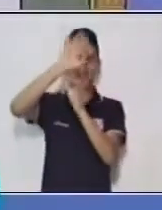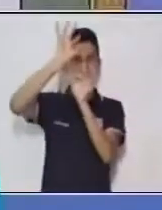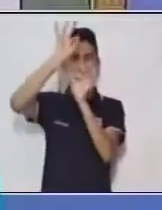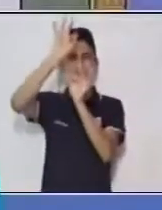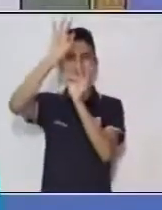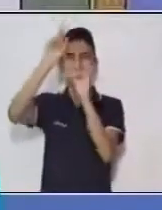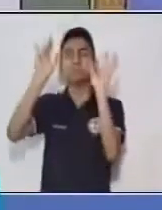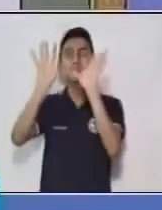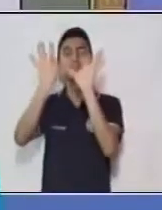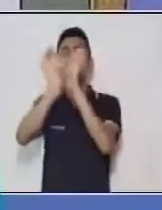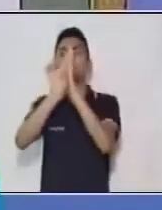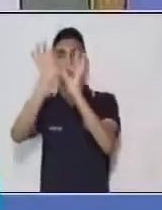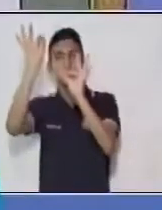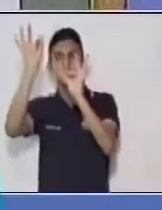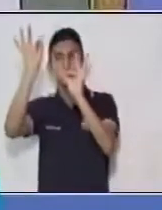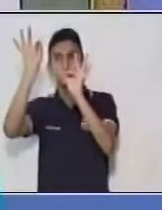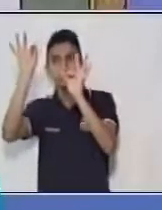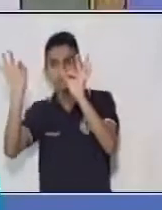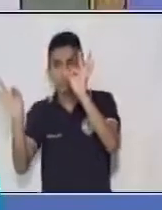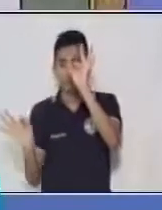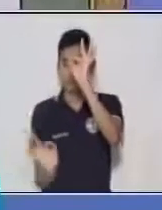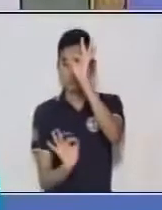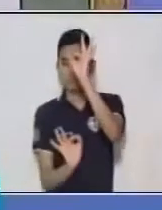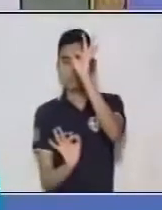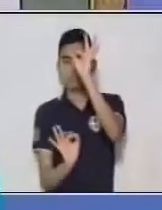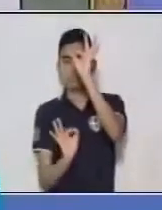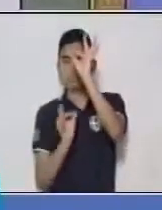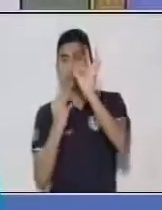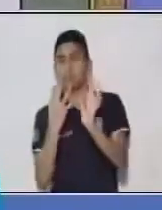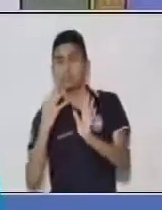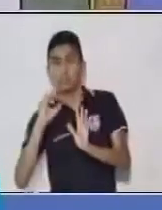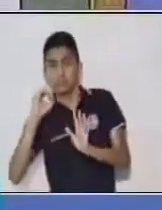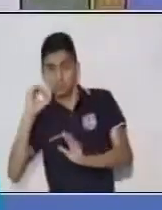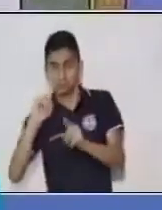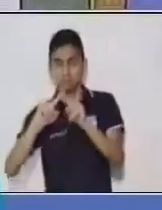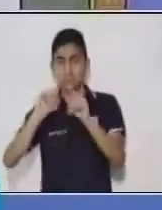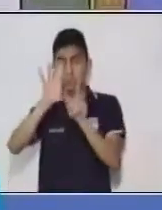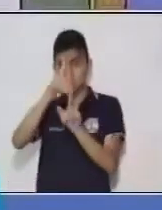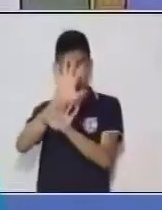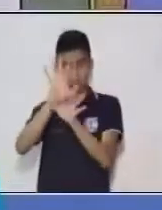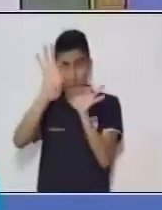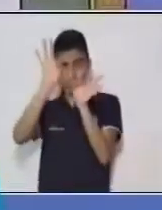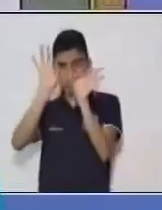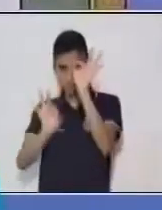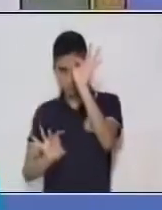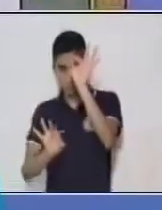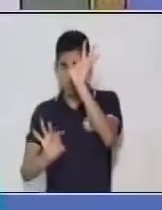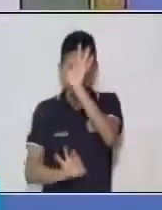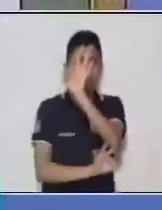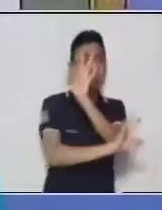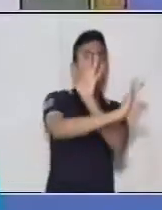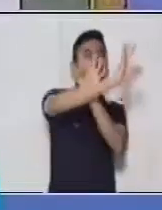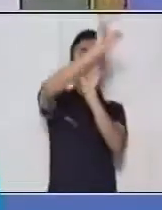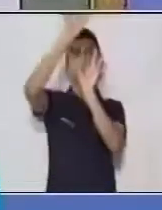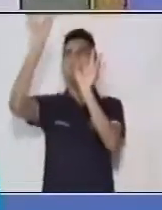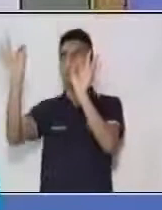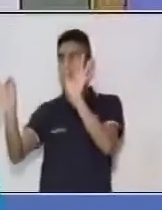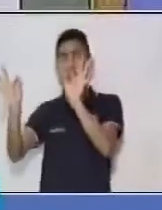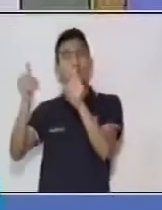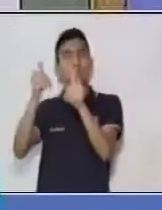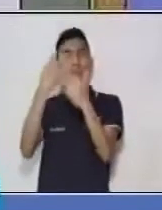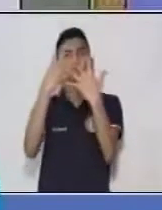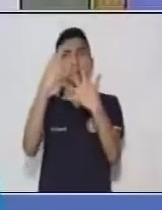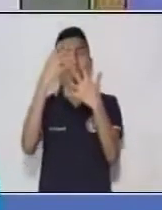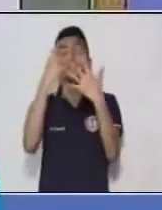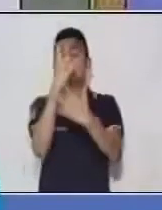Entonces, observa que su forma sigue igual, no cambió.